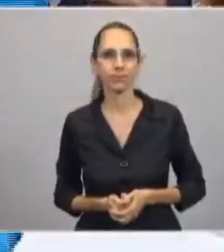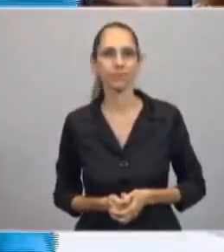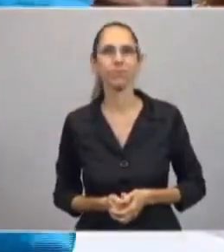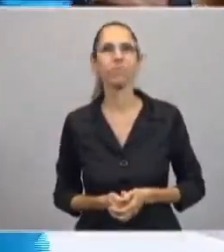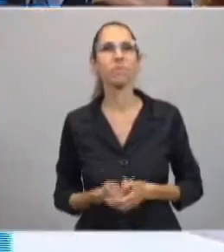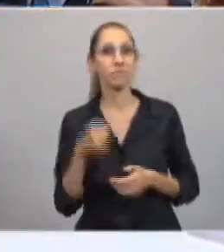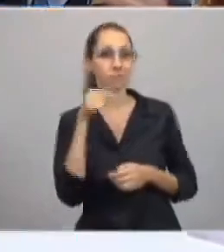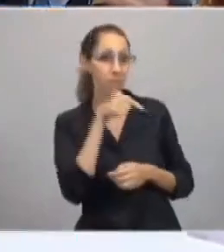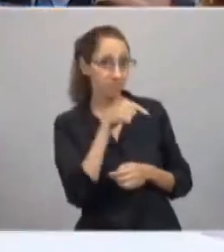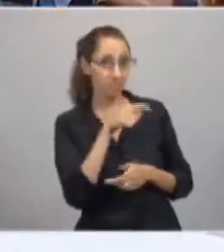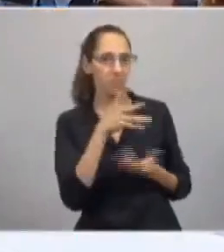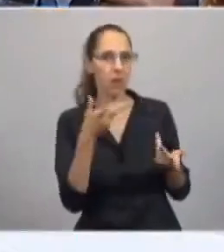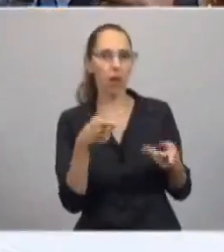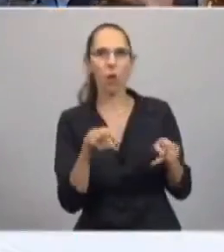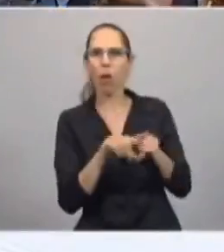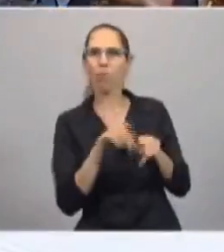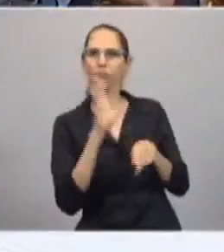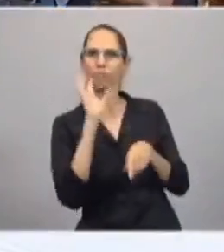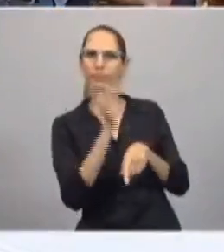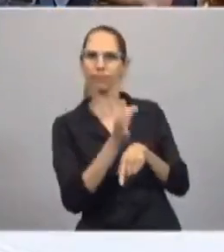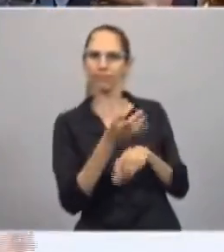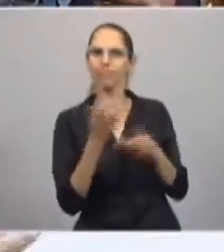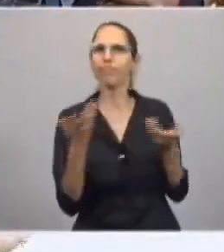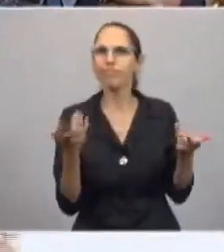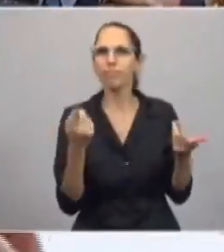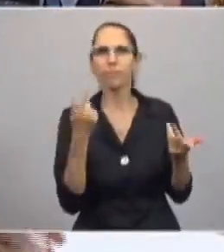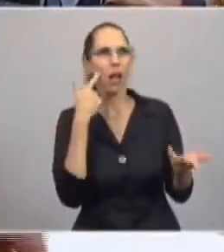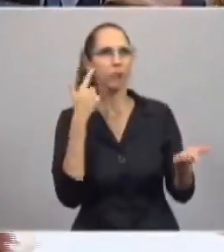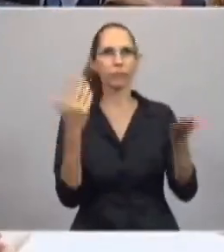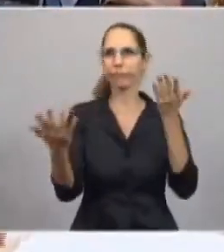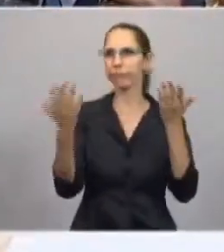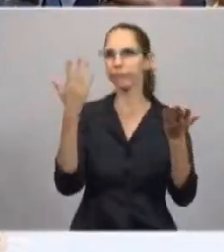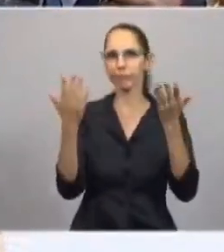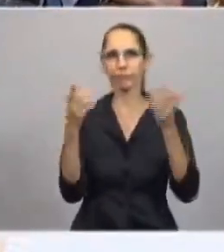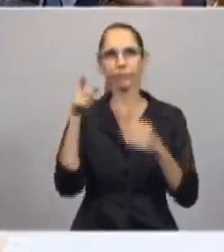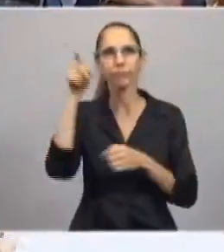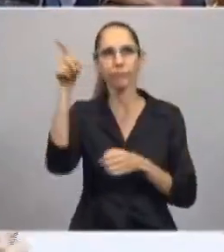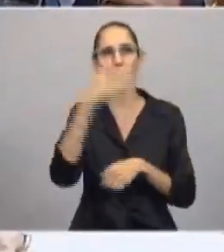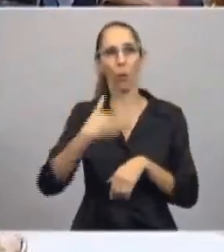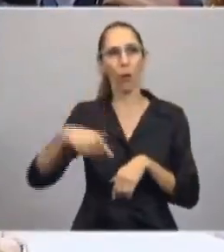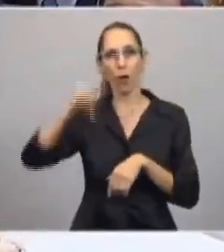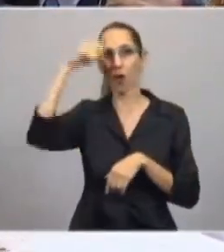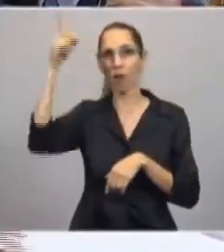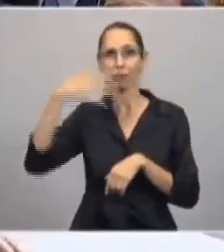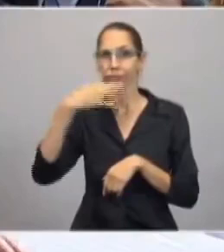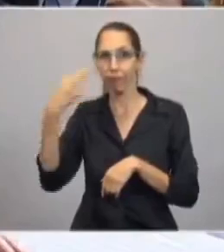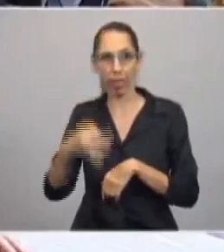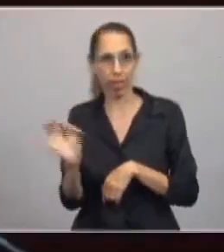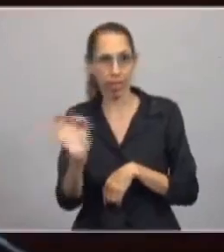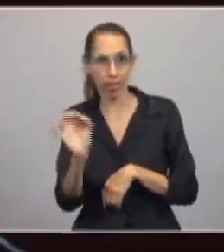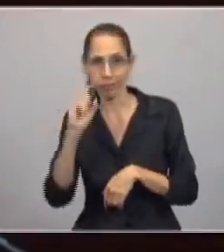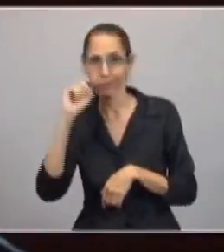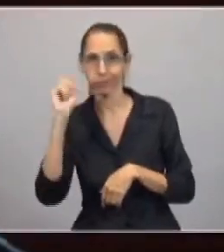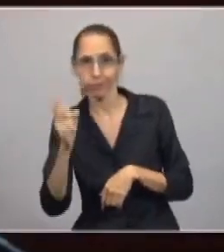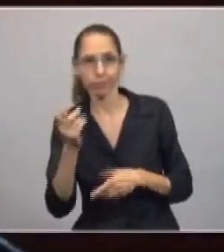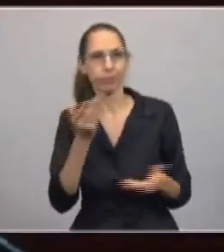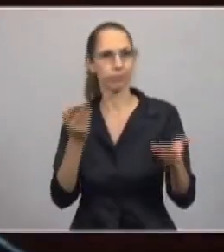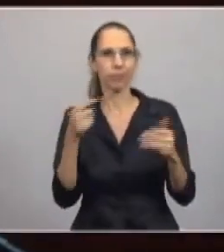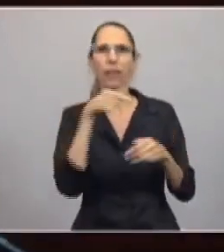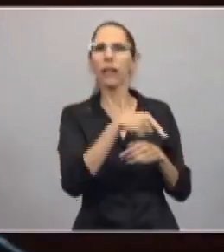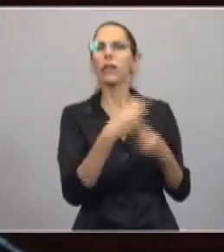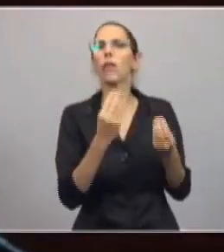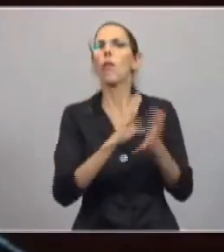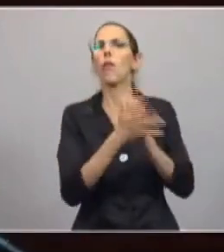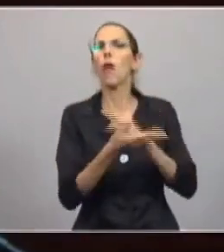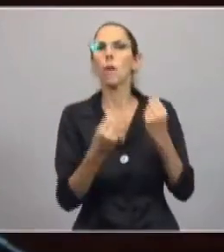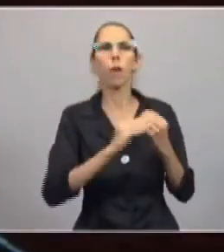Sirve para indicar, para observar el contraste con el incumplimiento del Gobierno Nacional. Son transferencias no